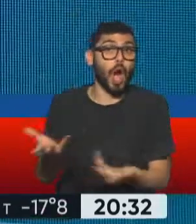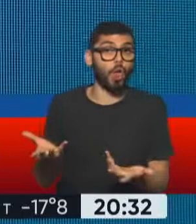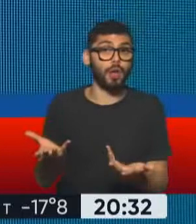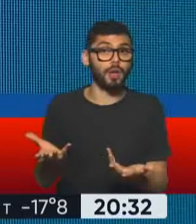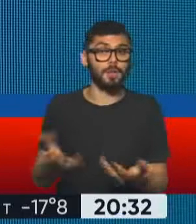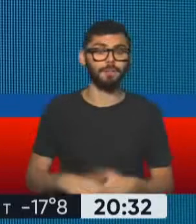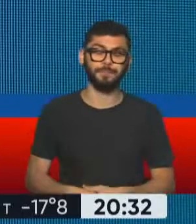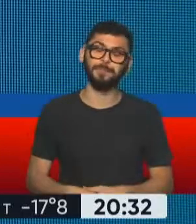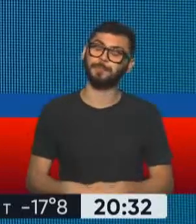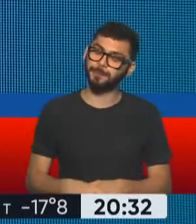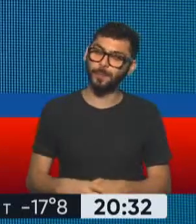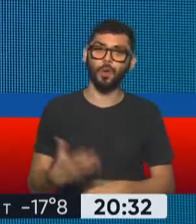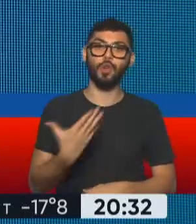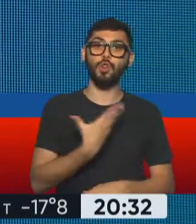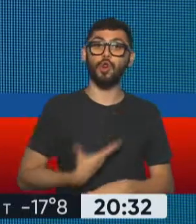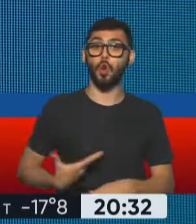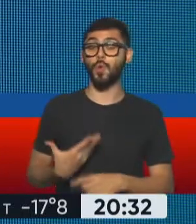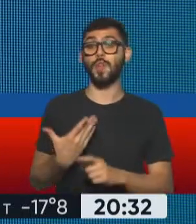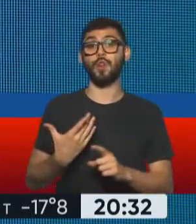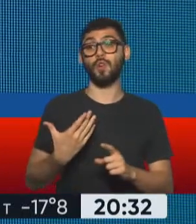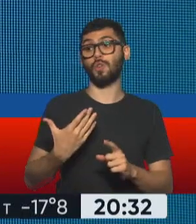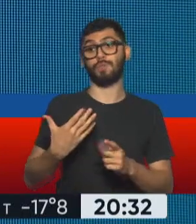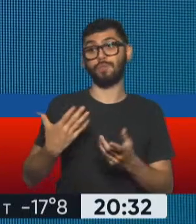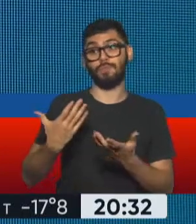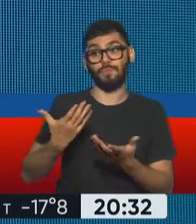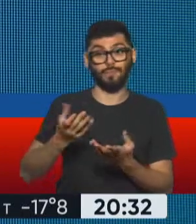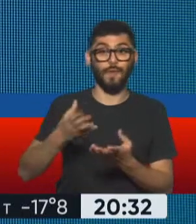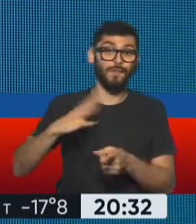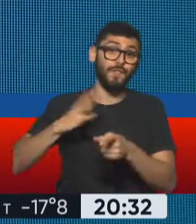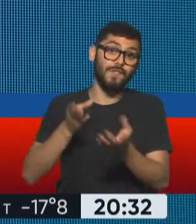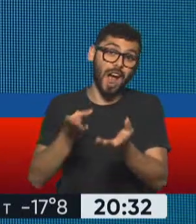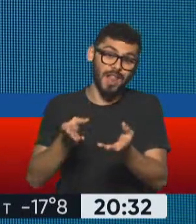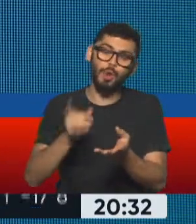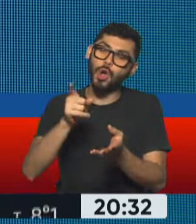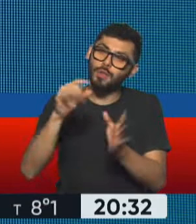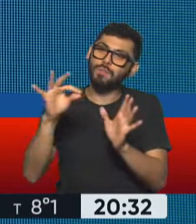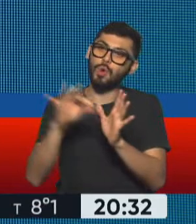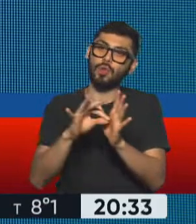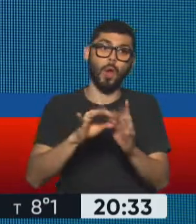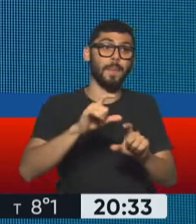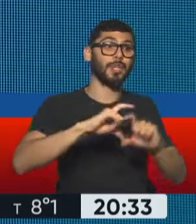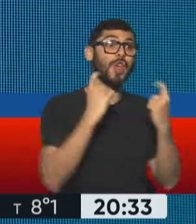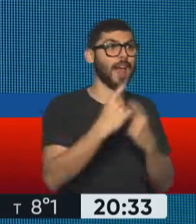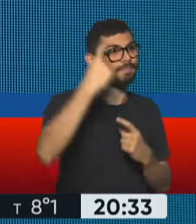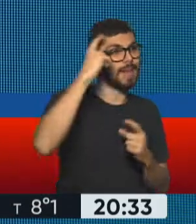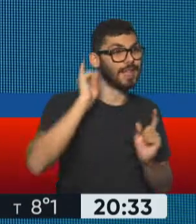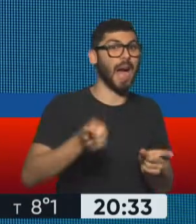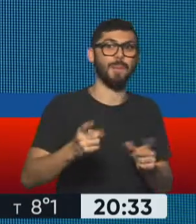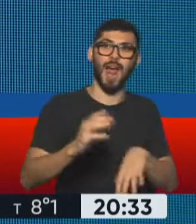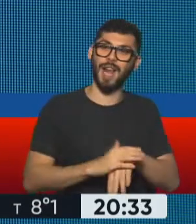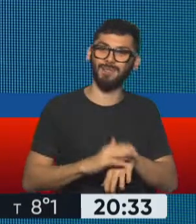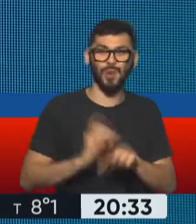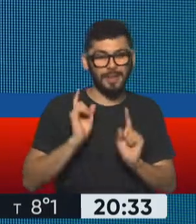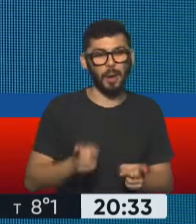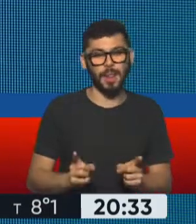hay deudas todavía que a nivel gubernamental y a nivel estatal tendrán que saldarse, pero creo que también ahí tocaste algo de responsabilidad social, ¿no? Responsabilidad individual que